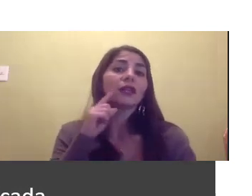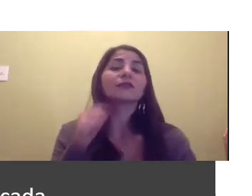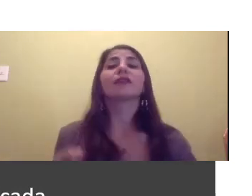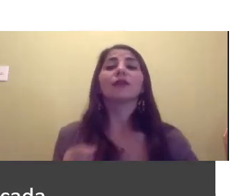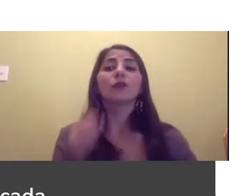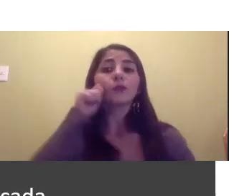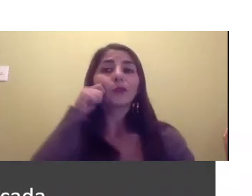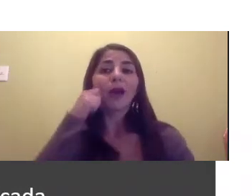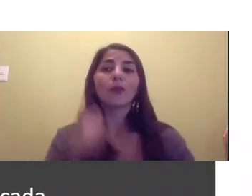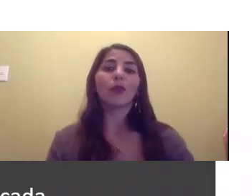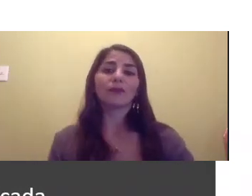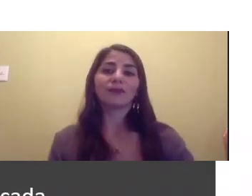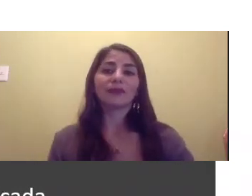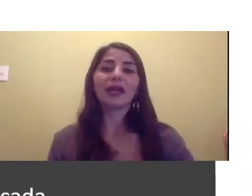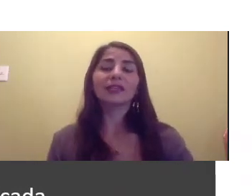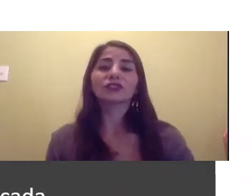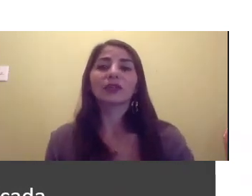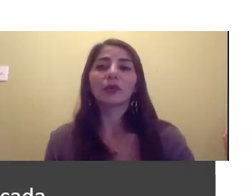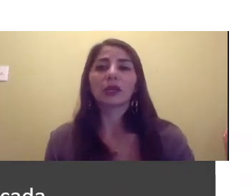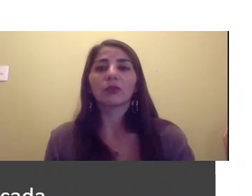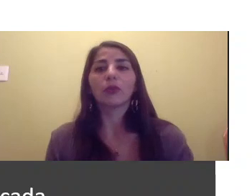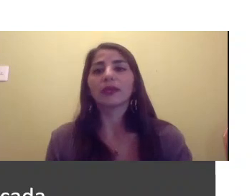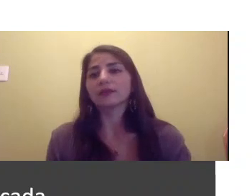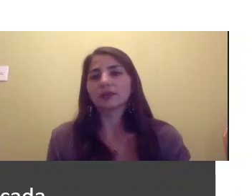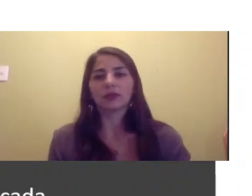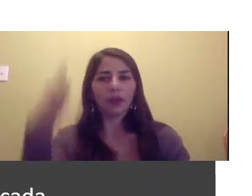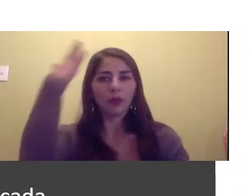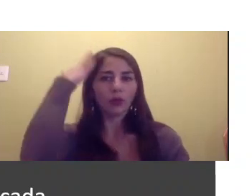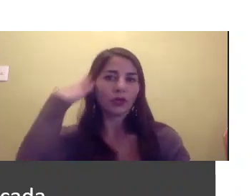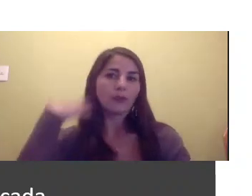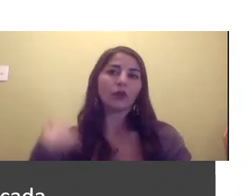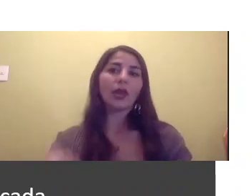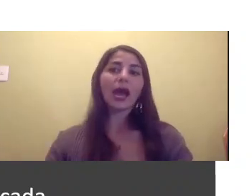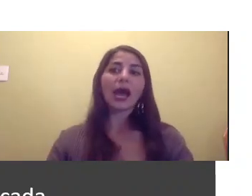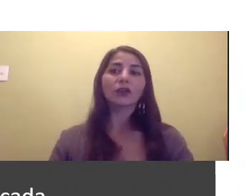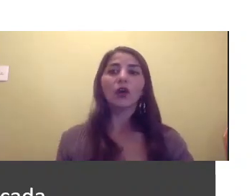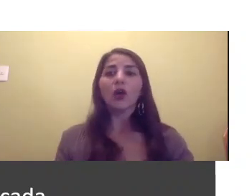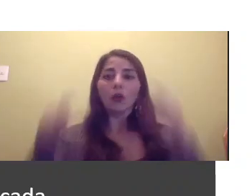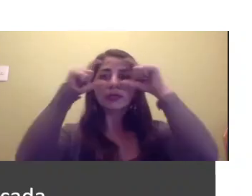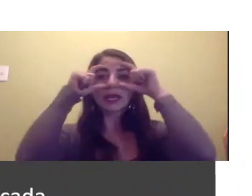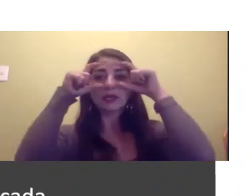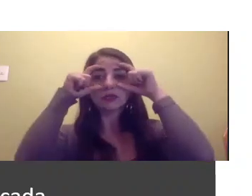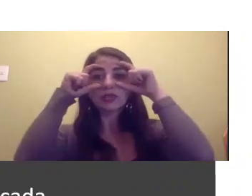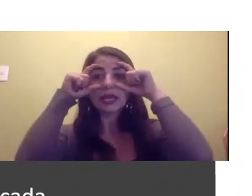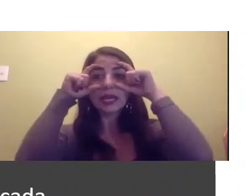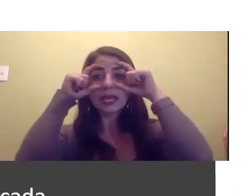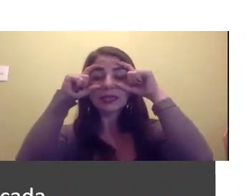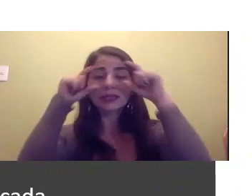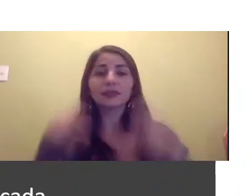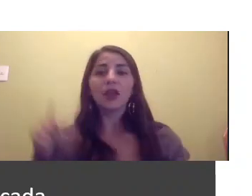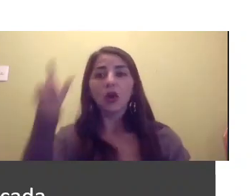tú tienes un apodo, ¿ya? Entonces, por ejemplo, puede ser un apodo por el pelo largo, o porque alguien